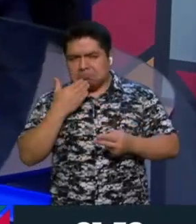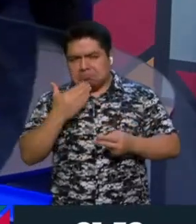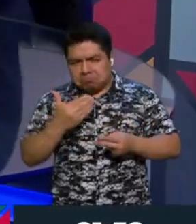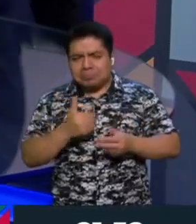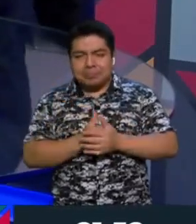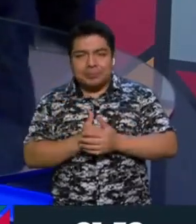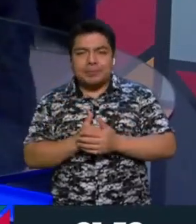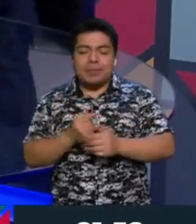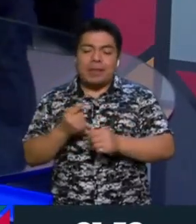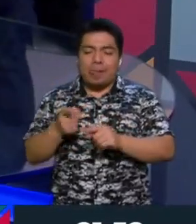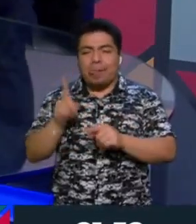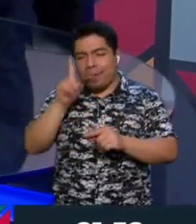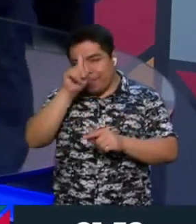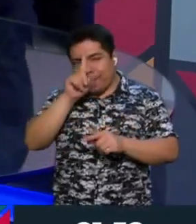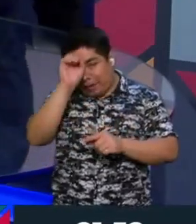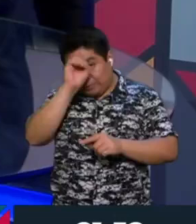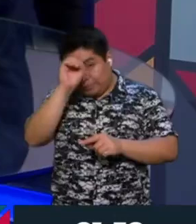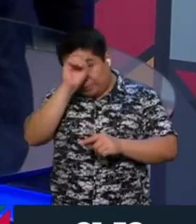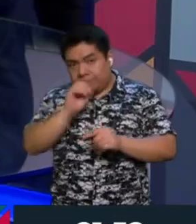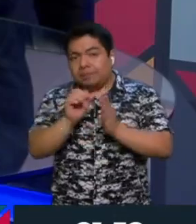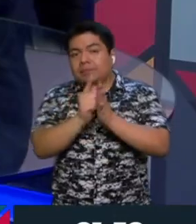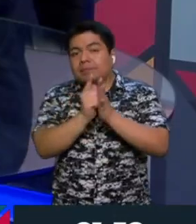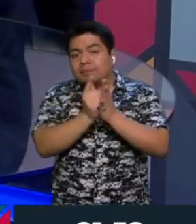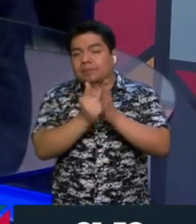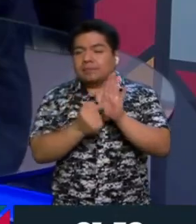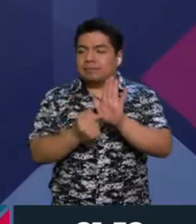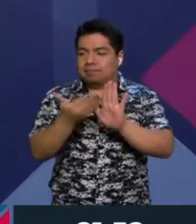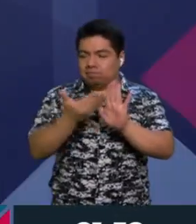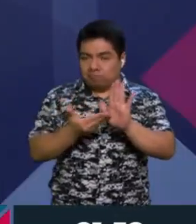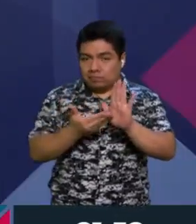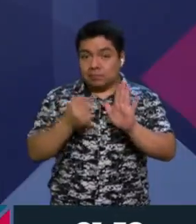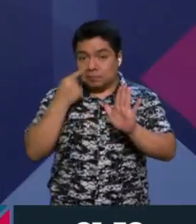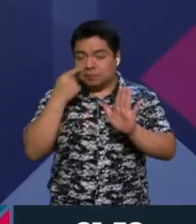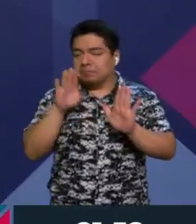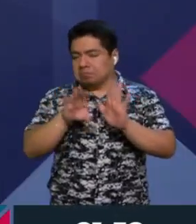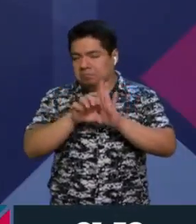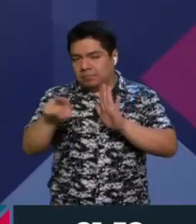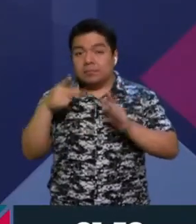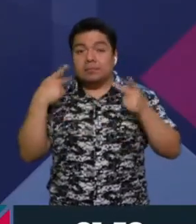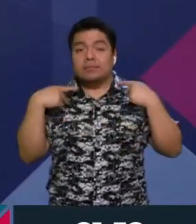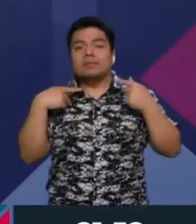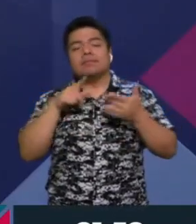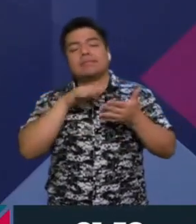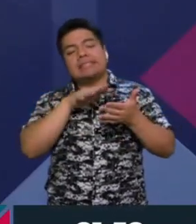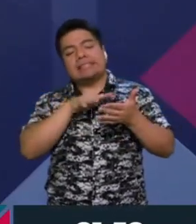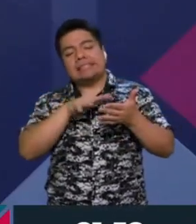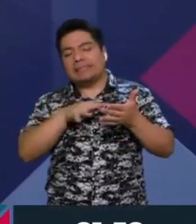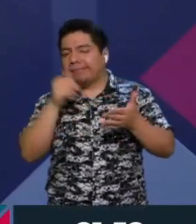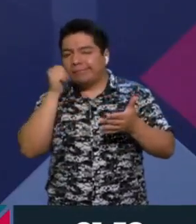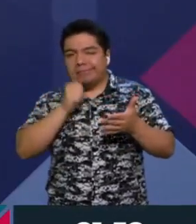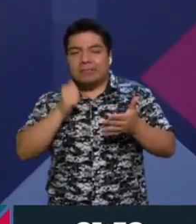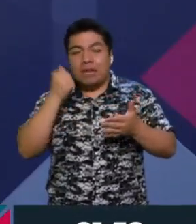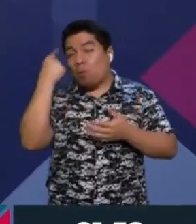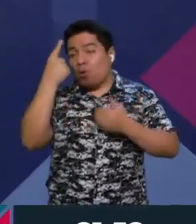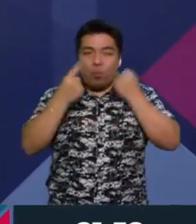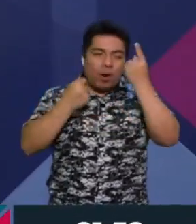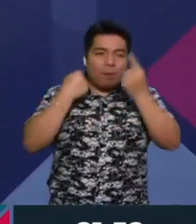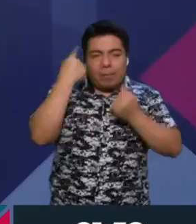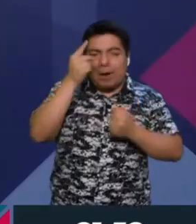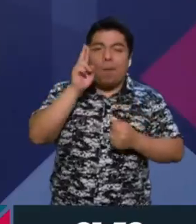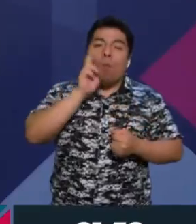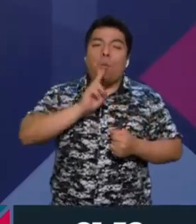muy singular, ¿no? Mira, creo que un lector tiene que aventurarse por caminos extraños. Este camino